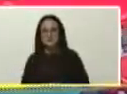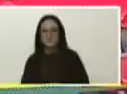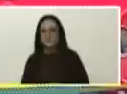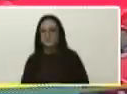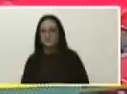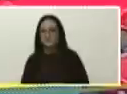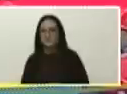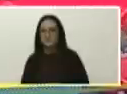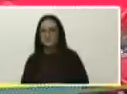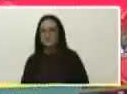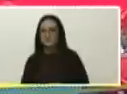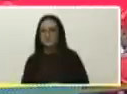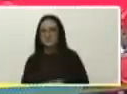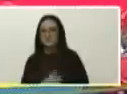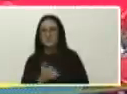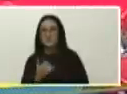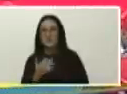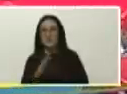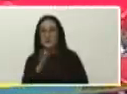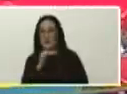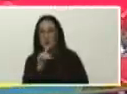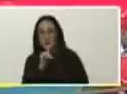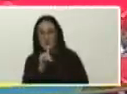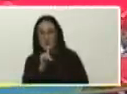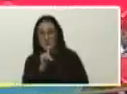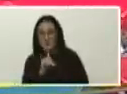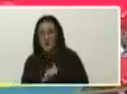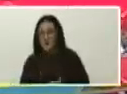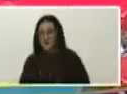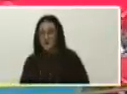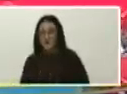12, 14, ¿estáis desinformados, mi hijo?